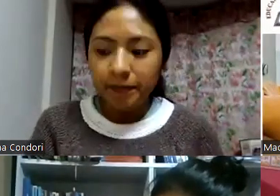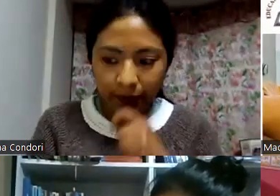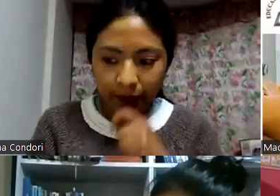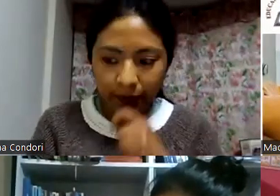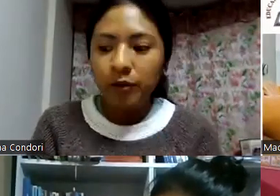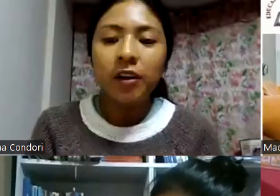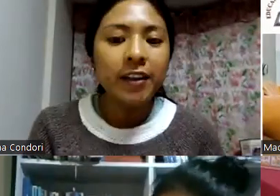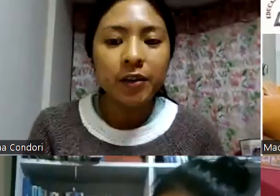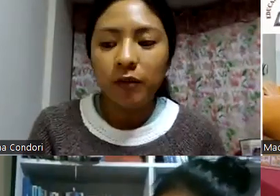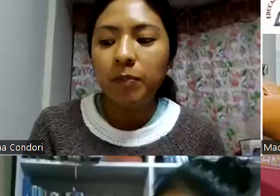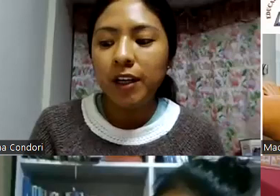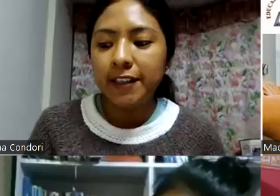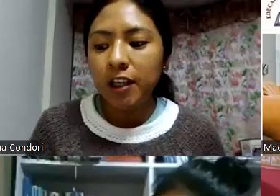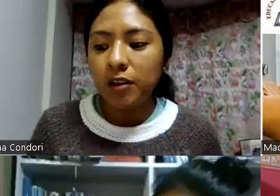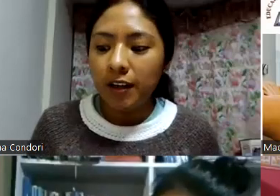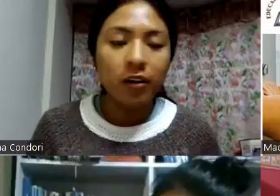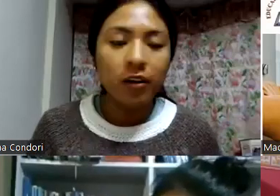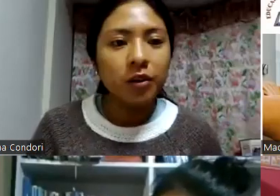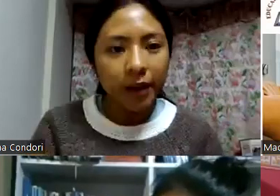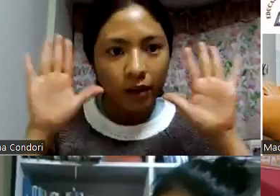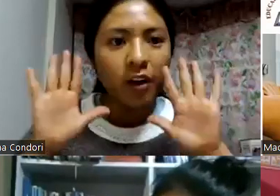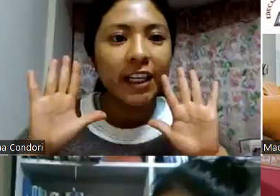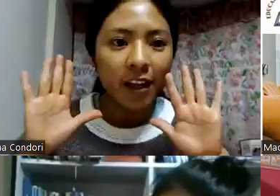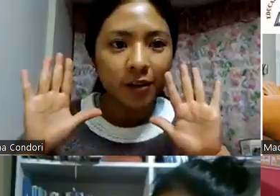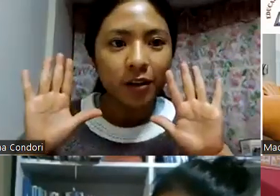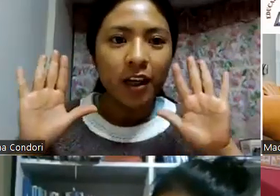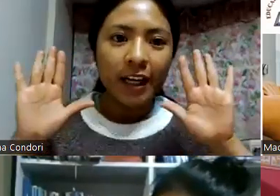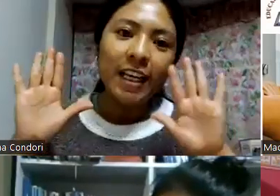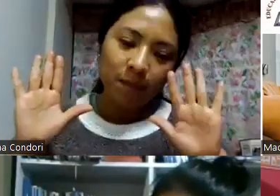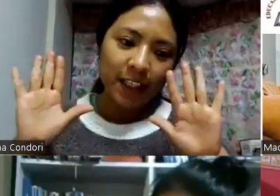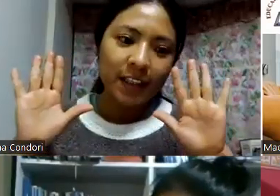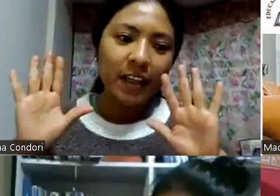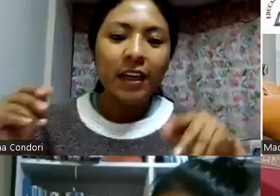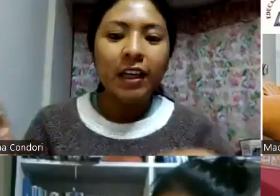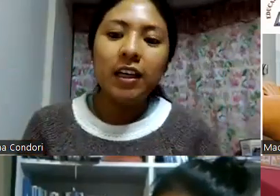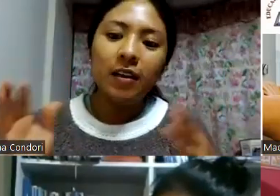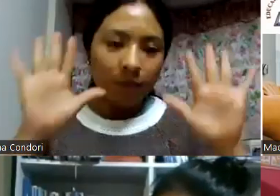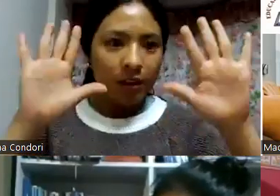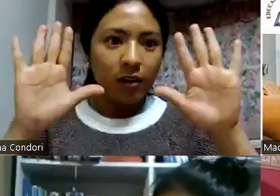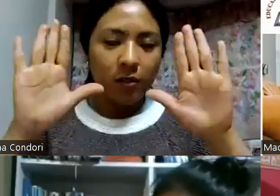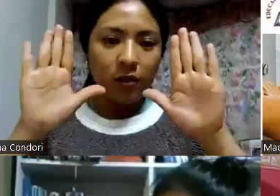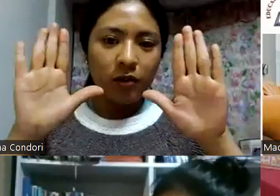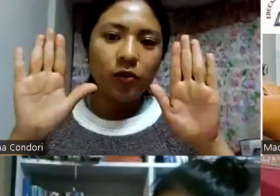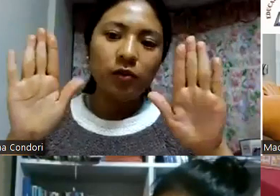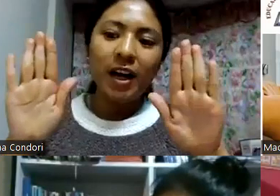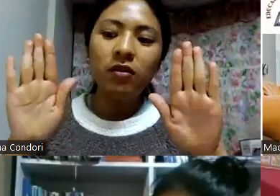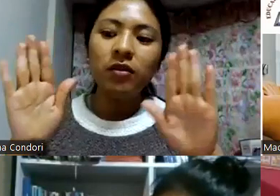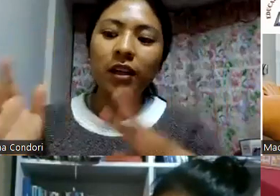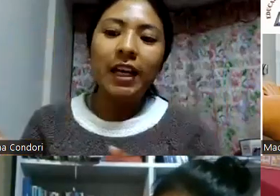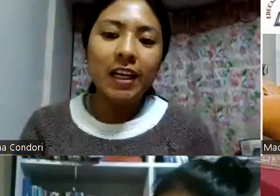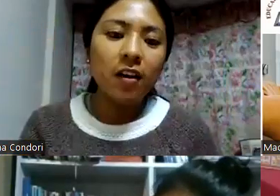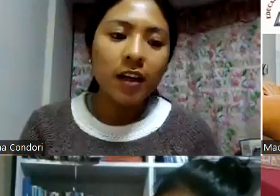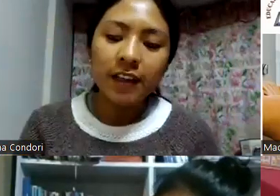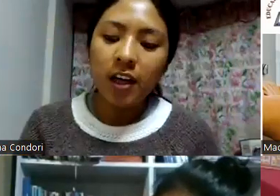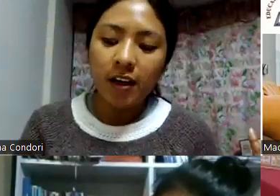uno de ellos que fue Pedro Castillo, él dijo, no, yo vengo con las manos limpias. Y mostró sus manos. Y